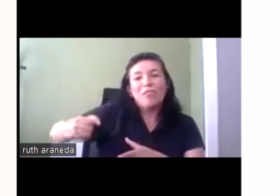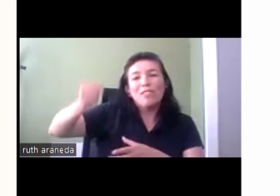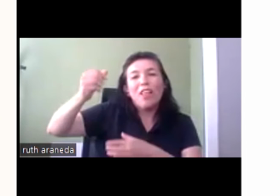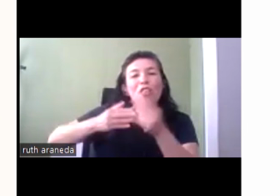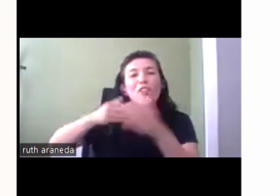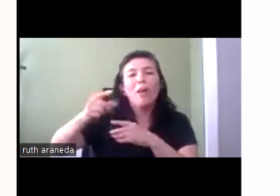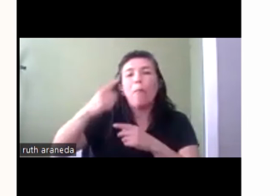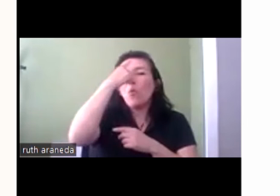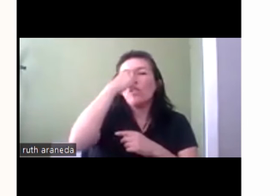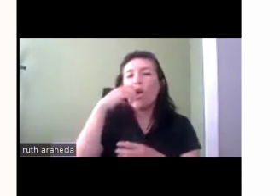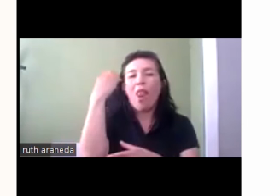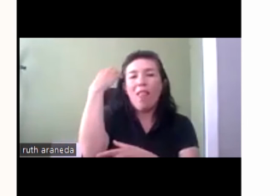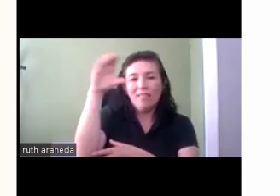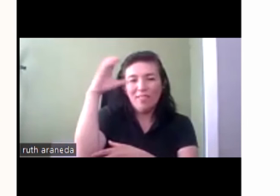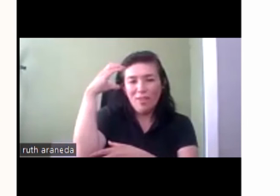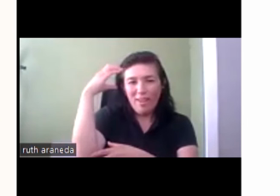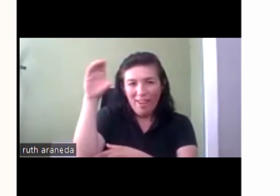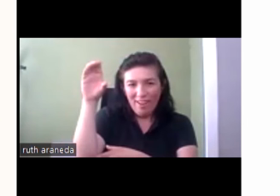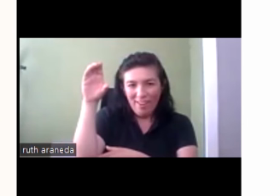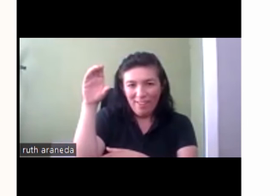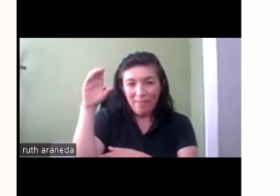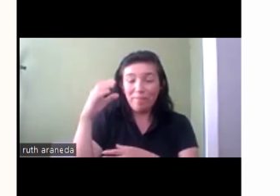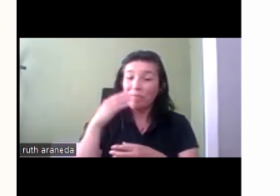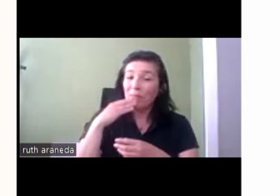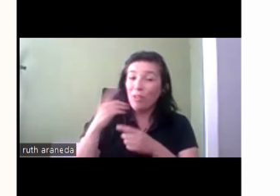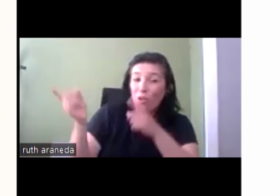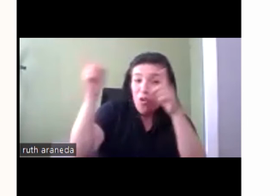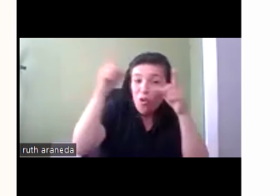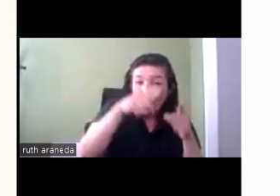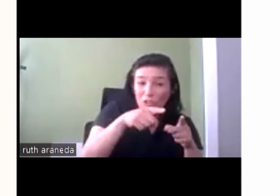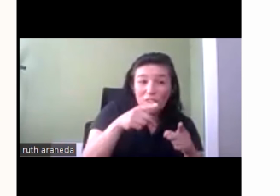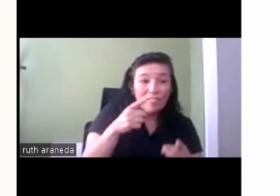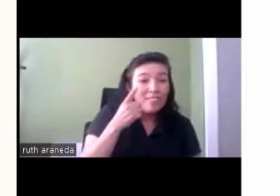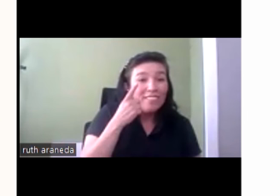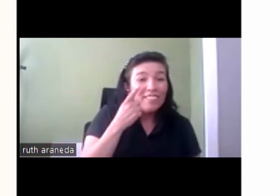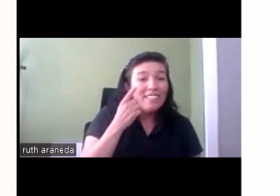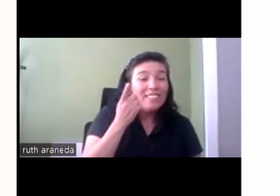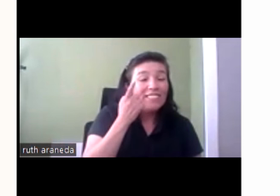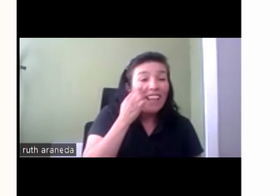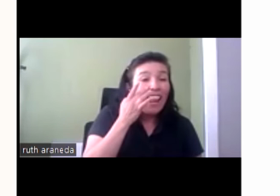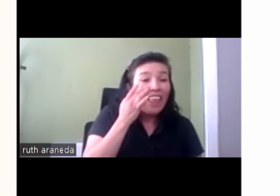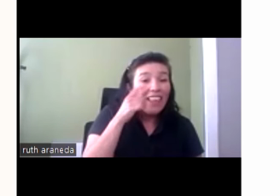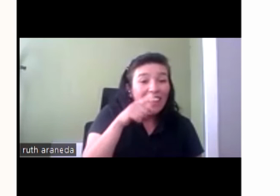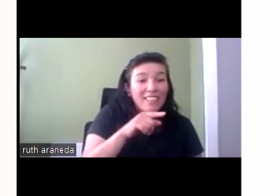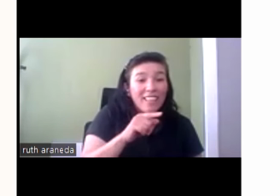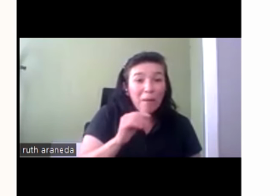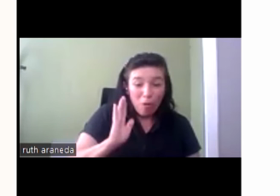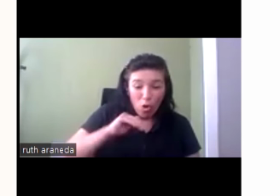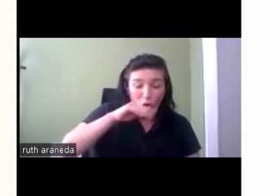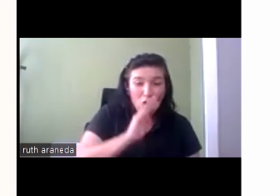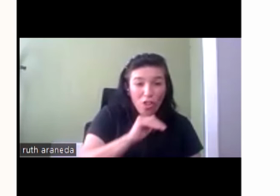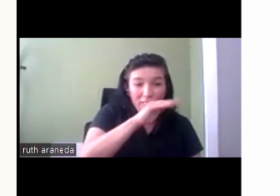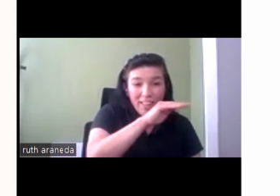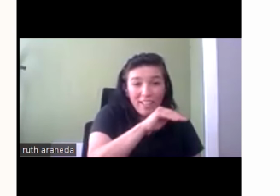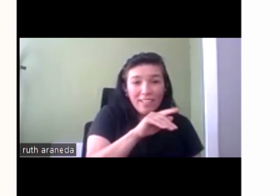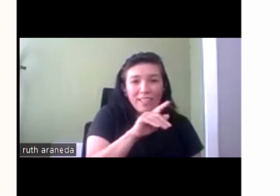Serena, y en el cual podemos ver que, por ejemplo, este fragmento con una decoración de motivos de ondas